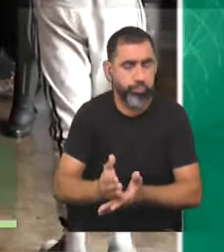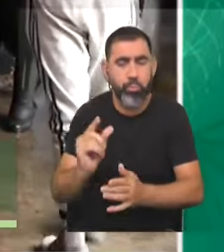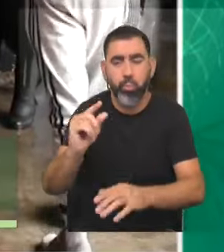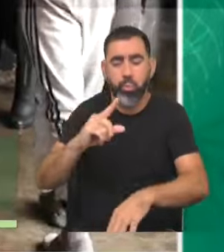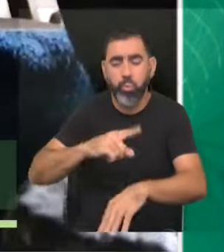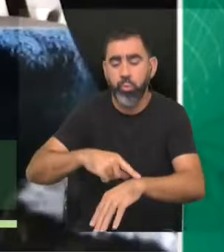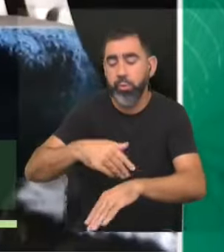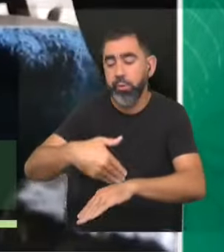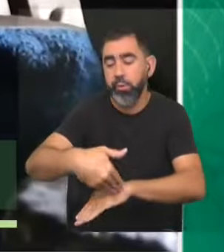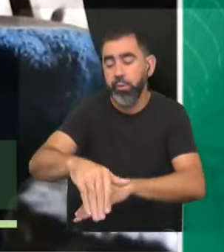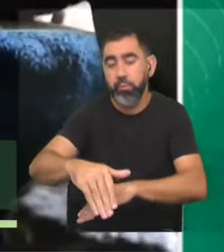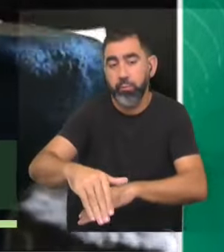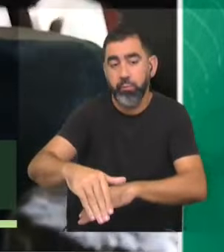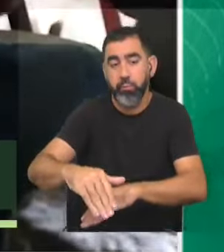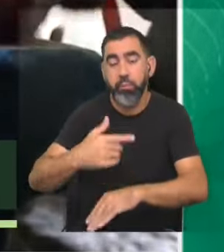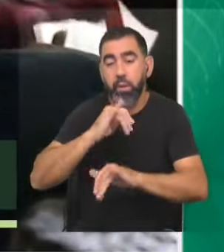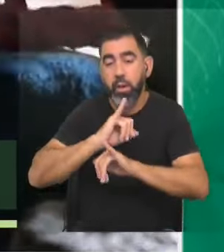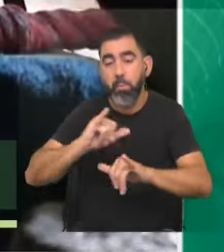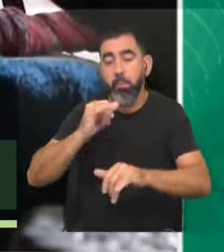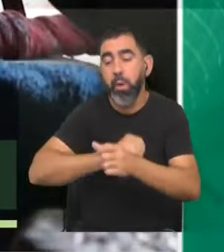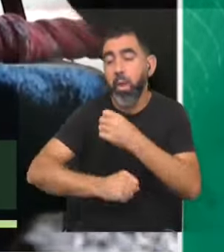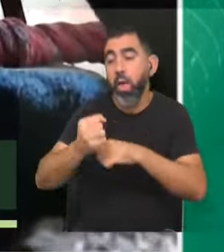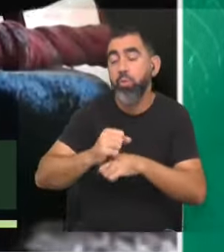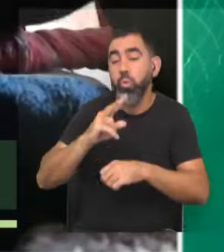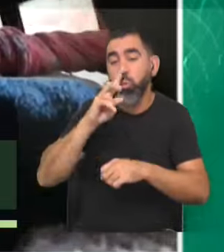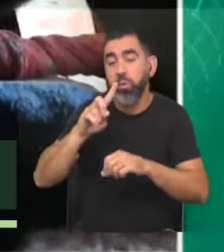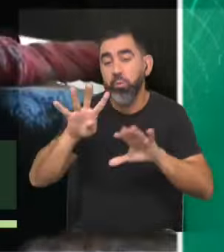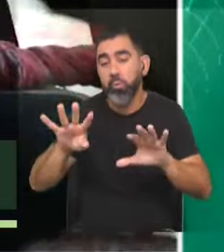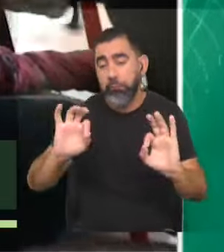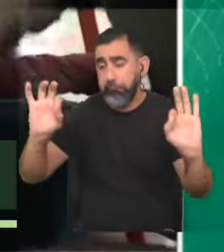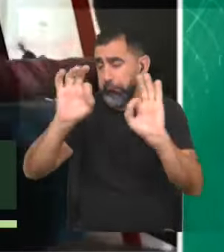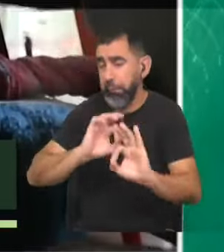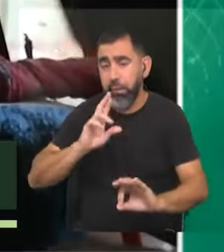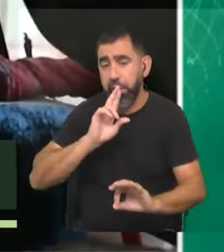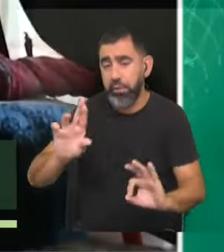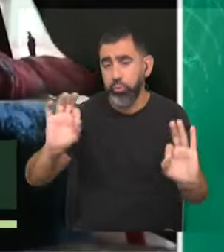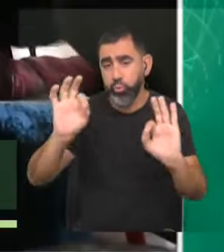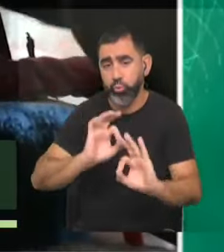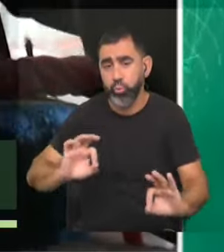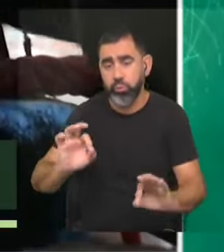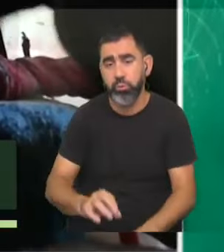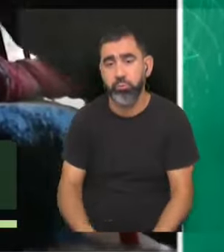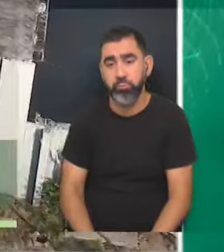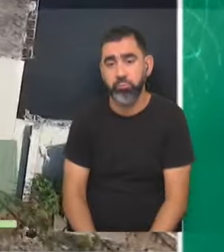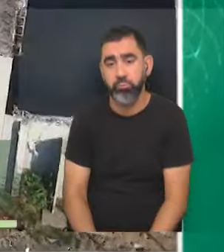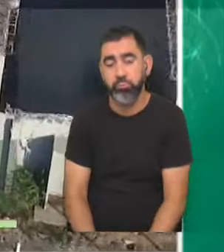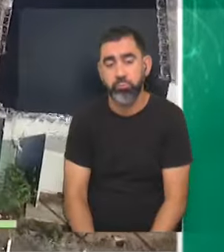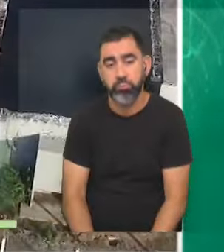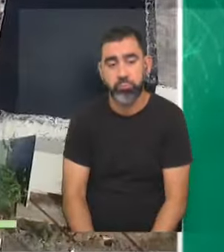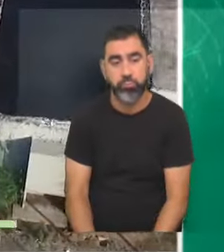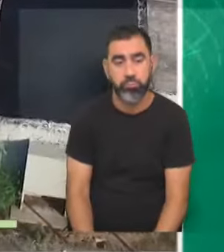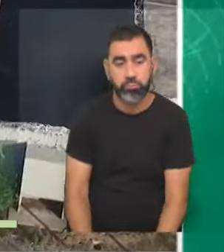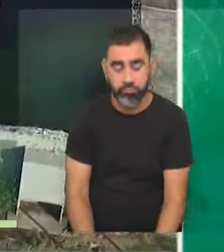cortoplacista que impregnó la campaña del año 2019 que no dio ningún resultado Claro igual hay una hay un plebiscito de lamientos